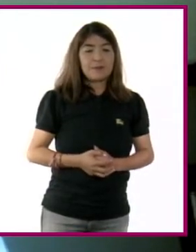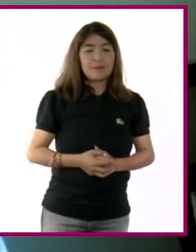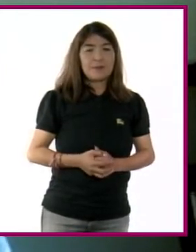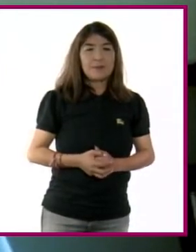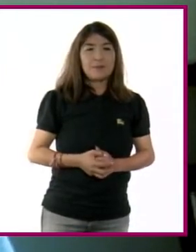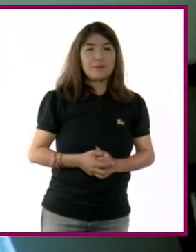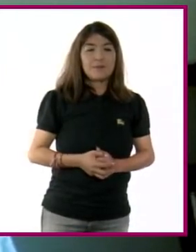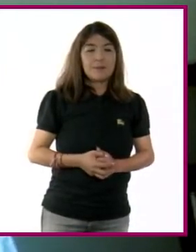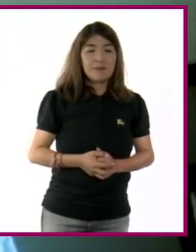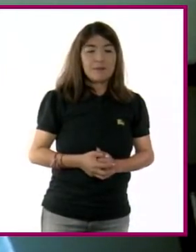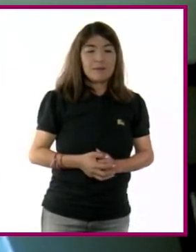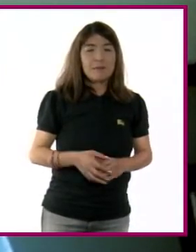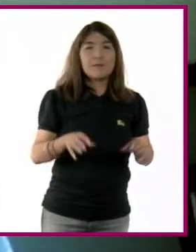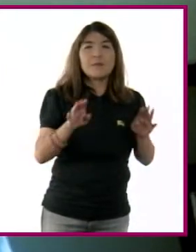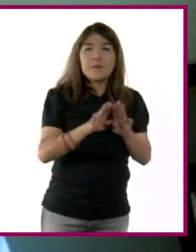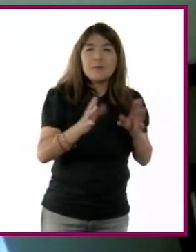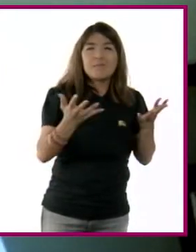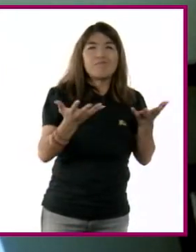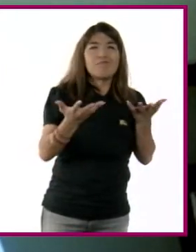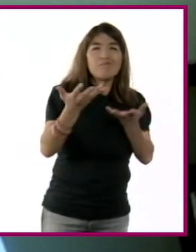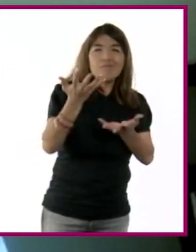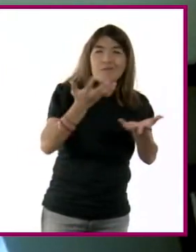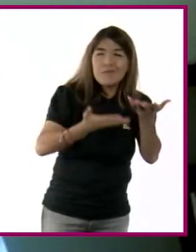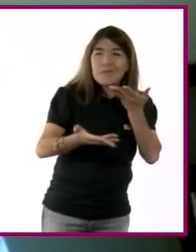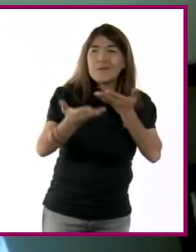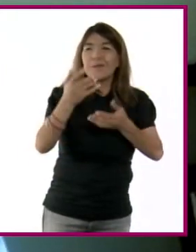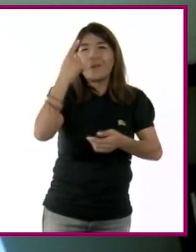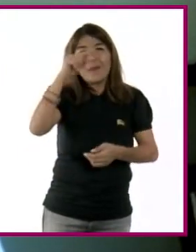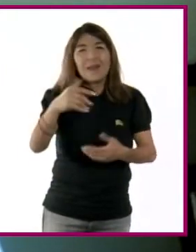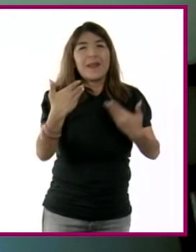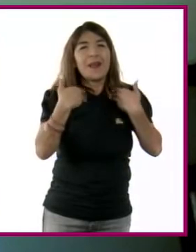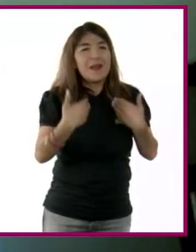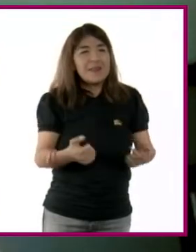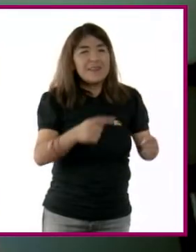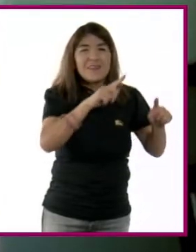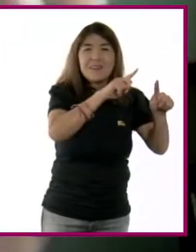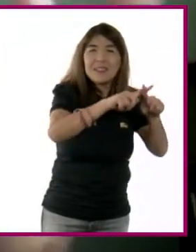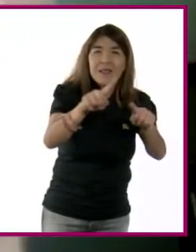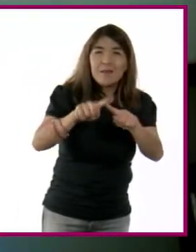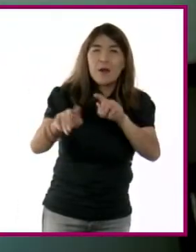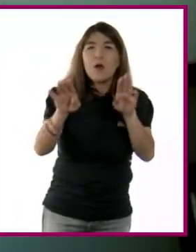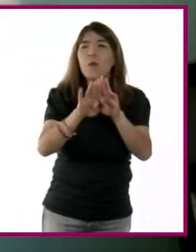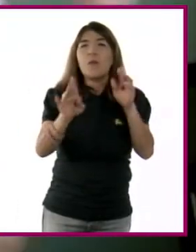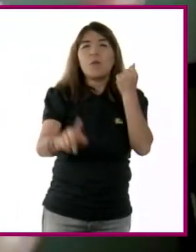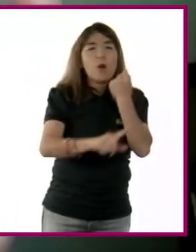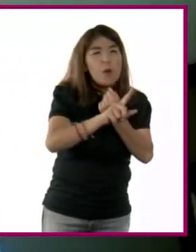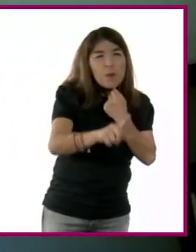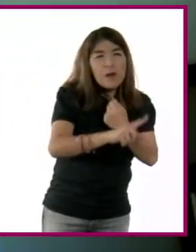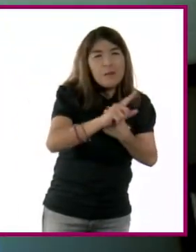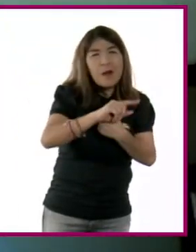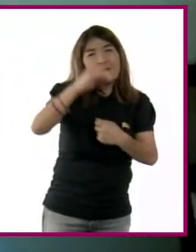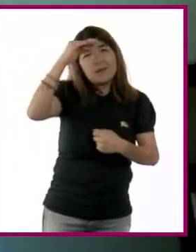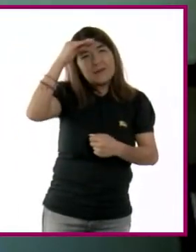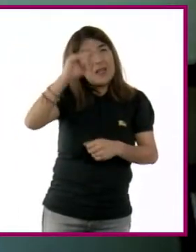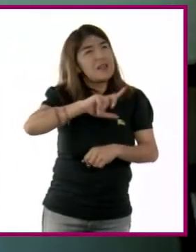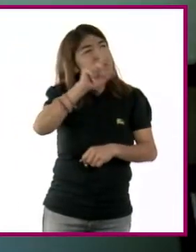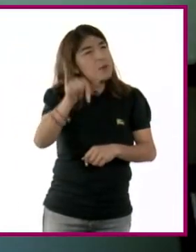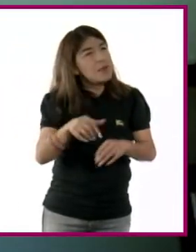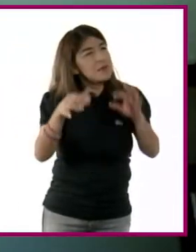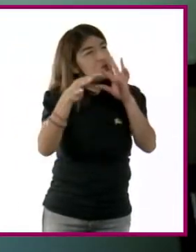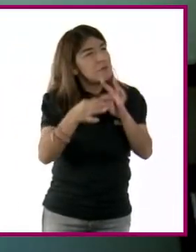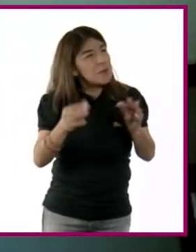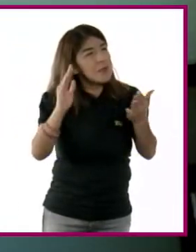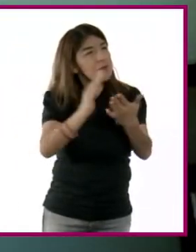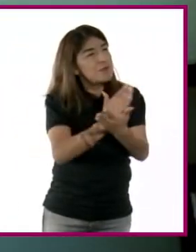con ciertos niveles de ambigüedad, que te permiten agarrar un dilema o un problema complejo y seccionarlo